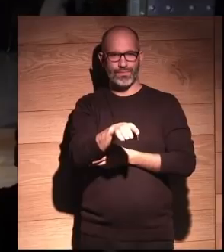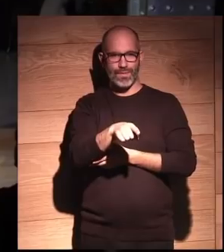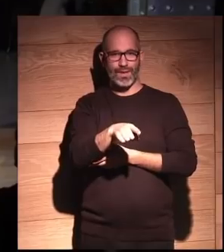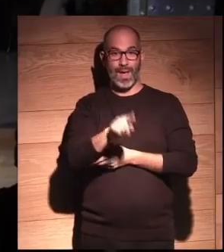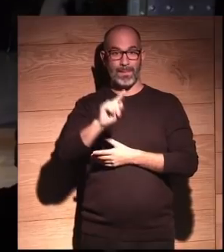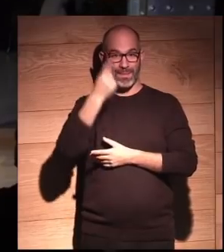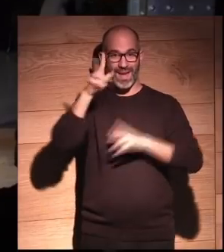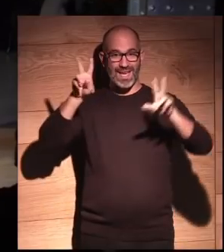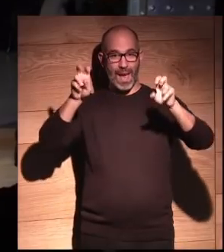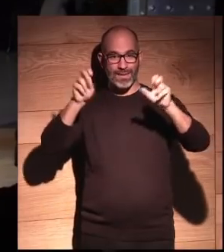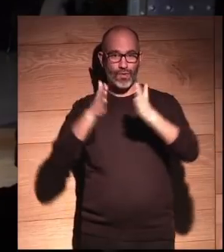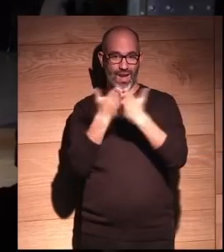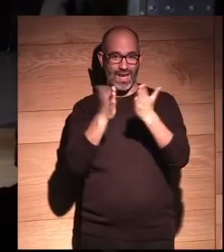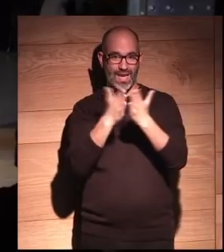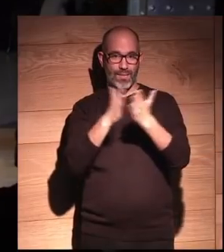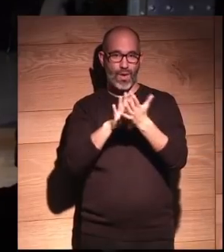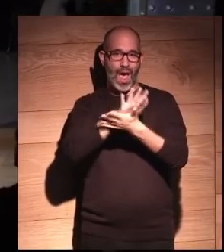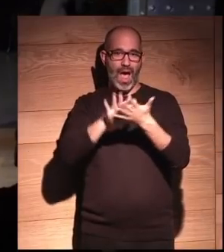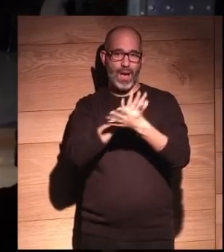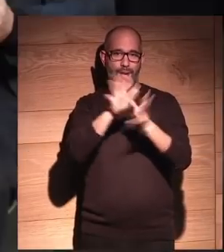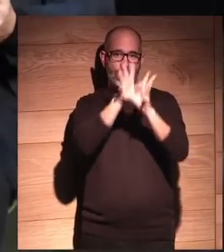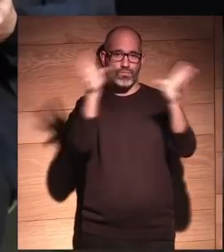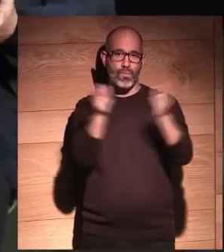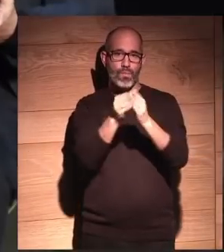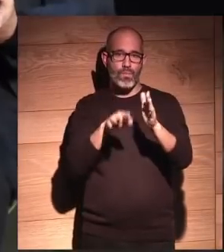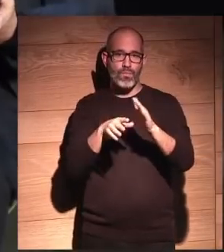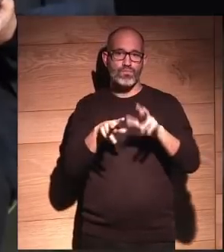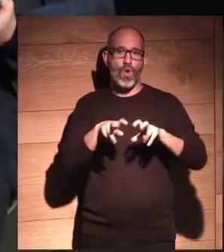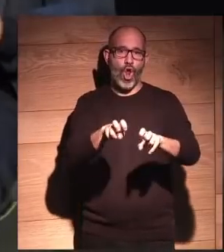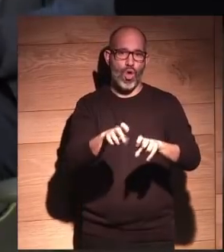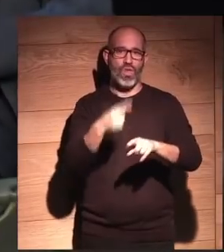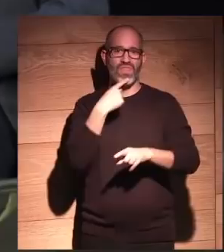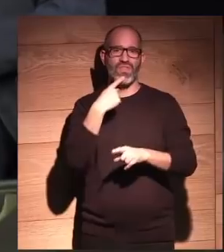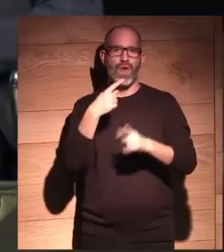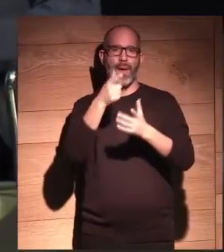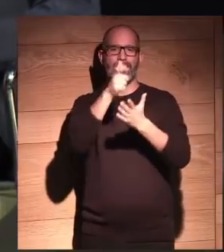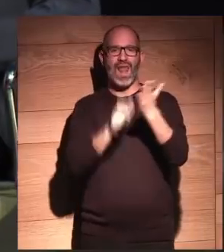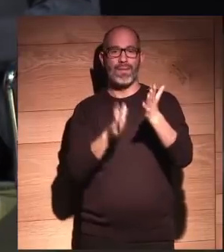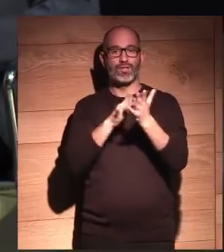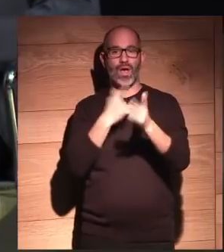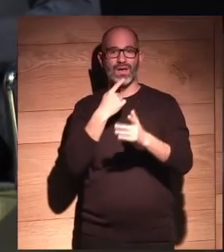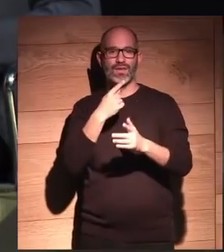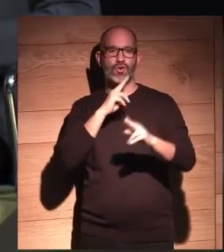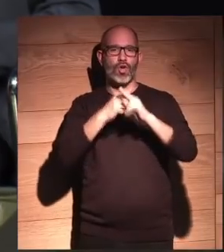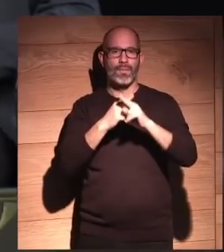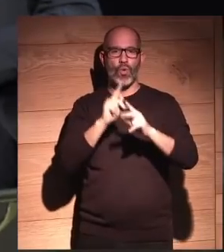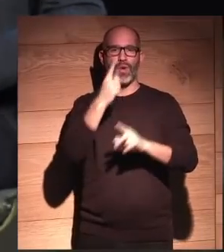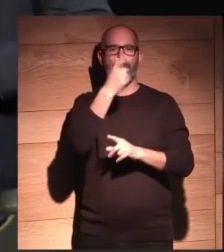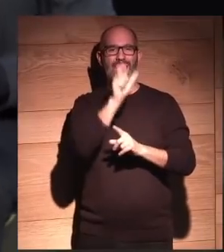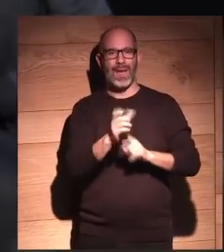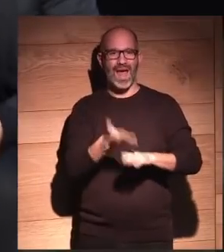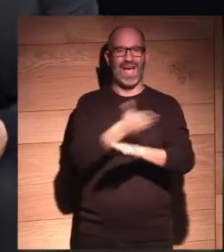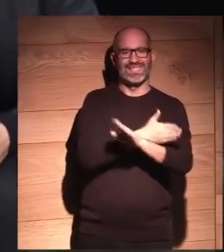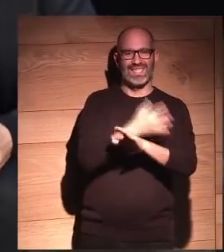El primer capítulo es un prólogo, se titula unas palabras antes de hablar, unas palabras antes de